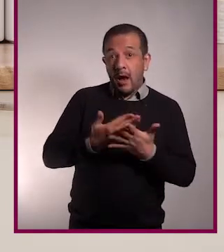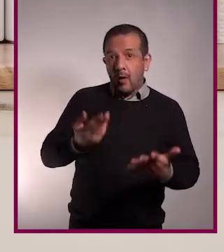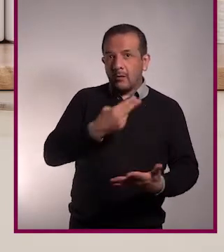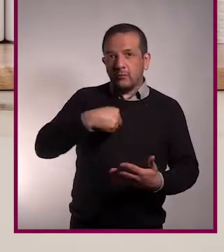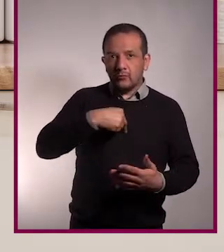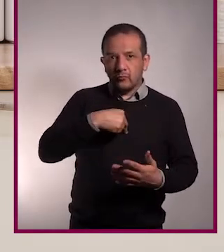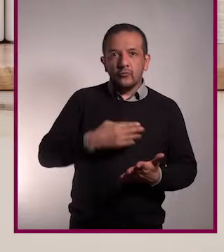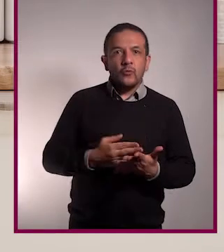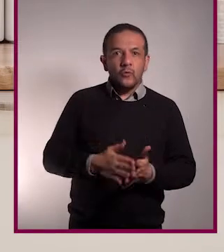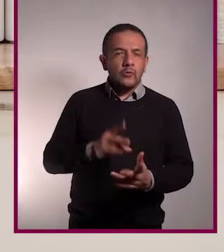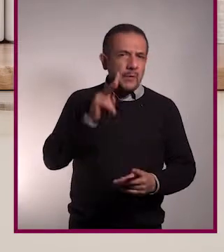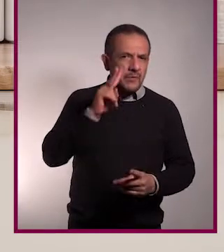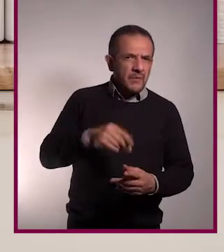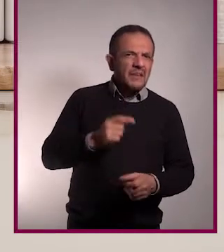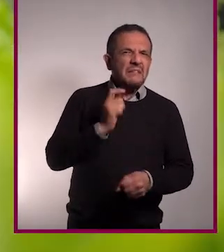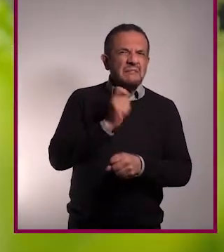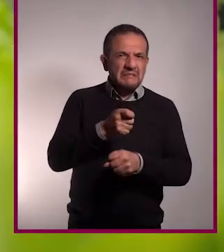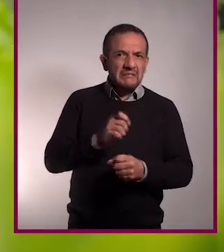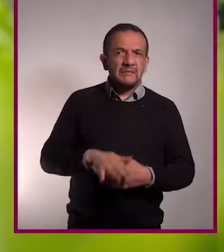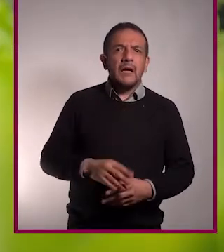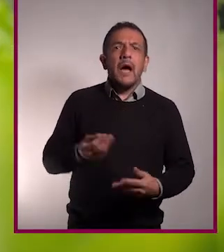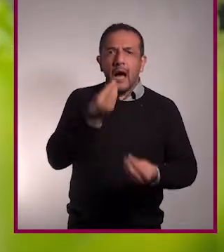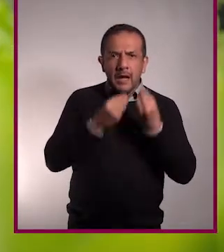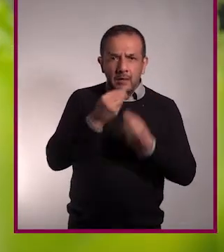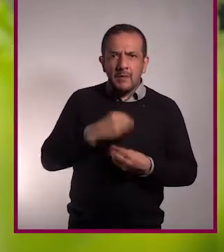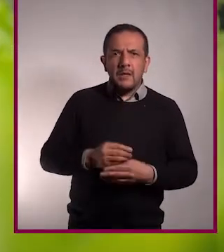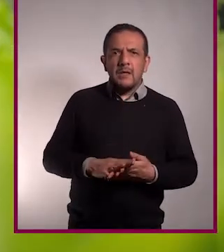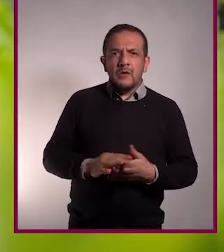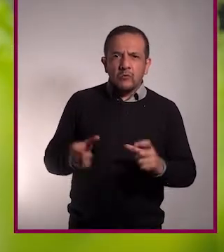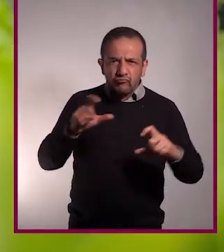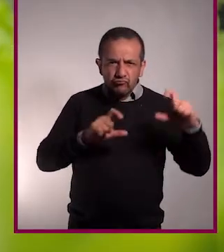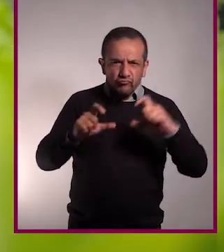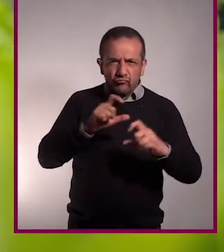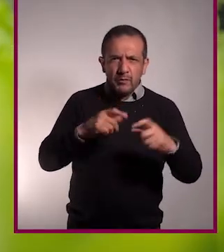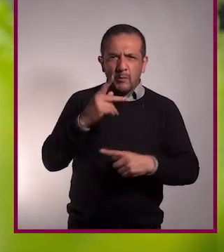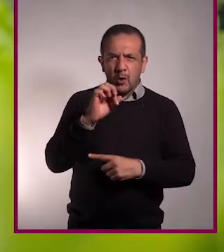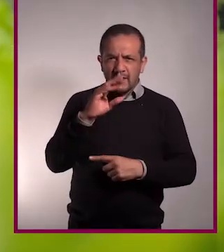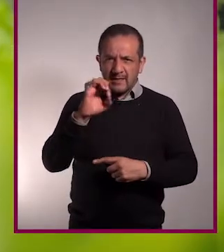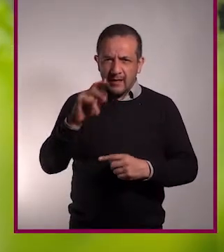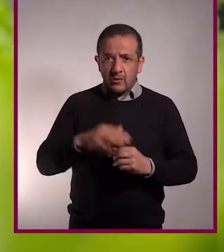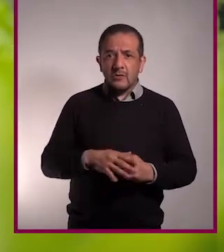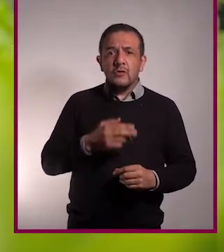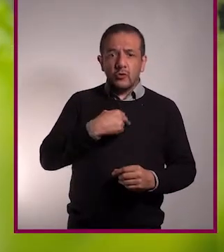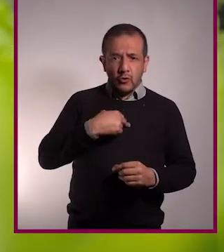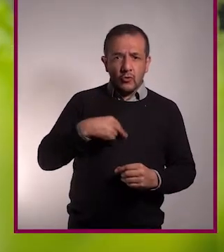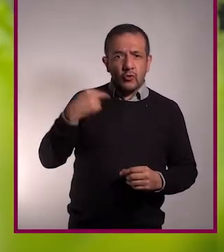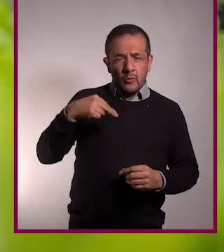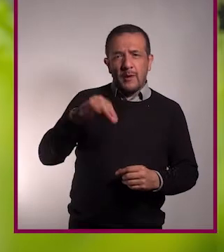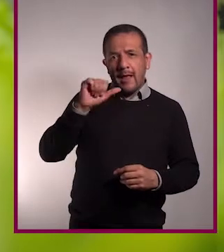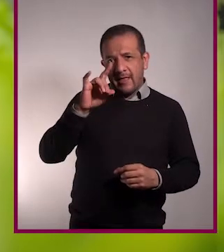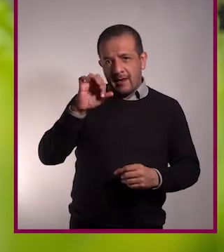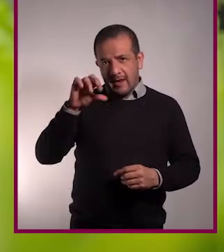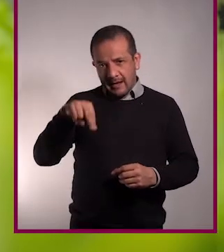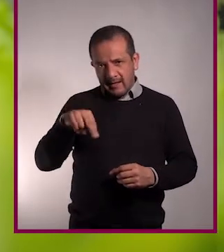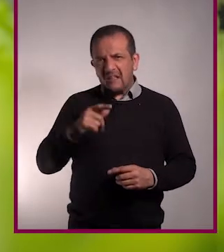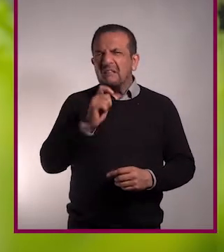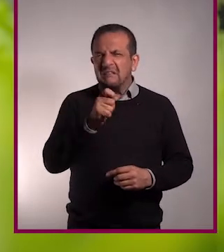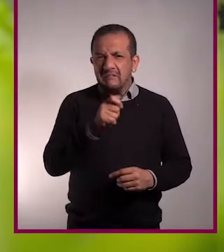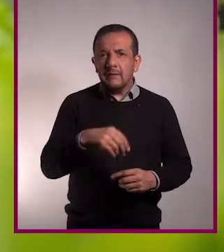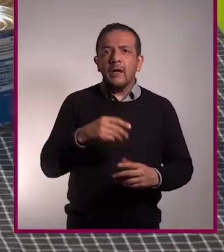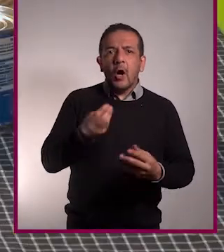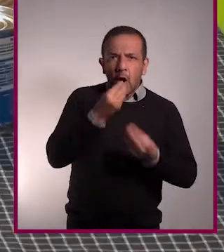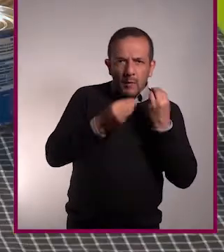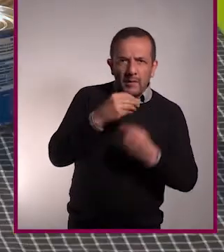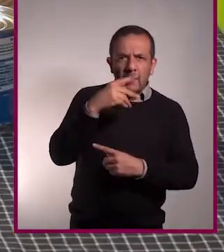alimentos ultraprocesados en nuestra salud. Hola, yo soy el doctor Adrián Soto y vamos directo al tema. ¿Qué se entiende por comida